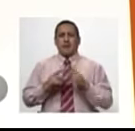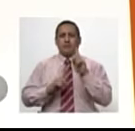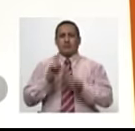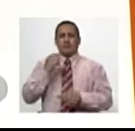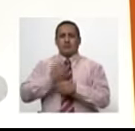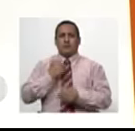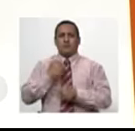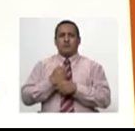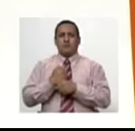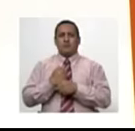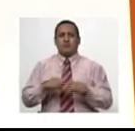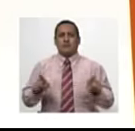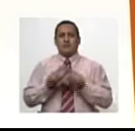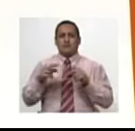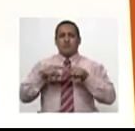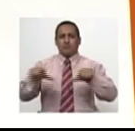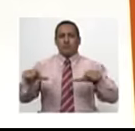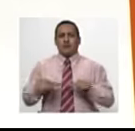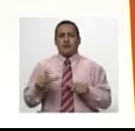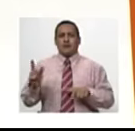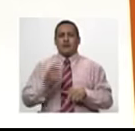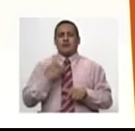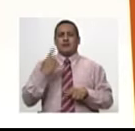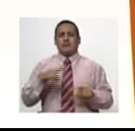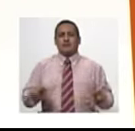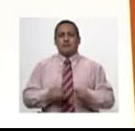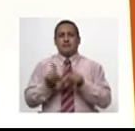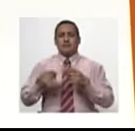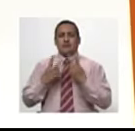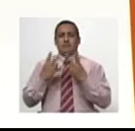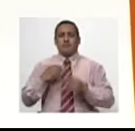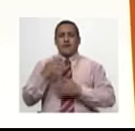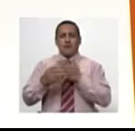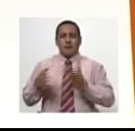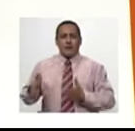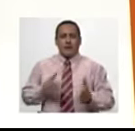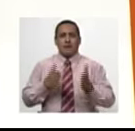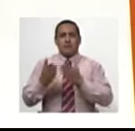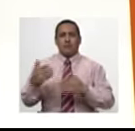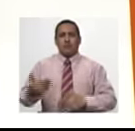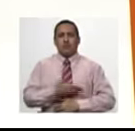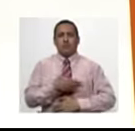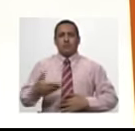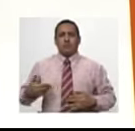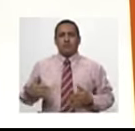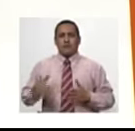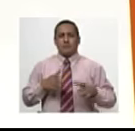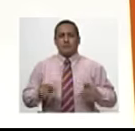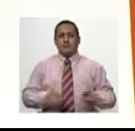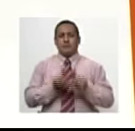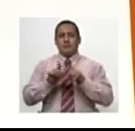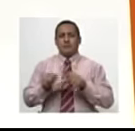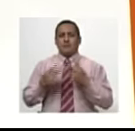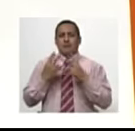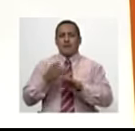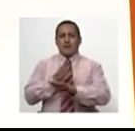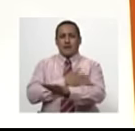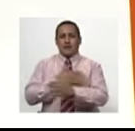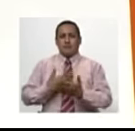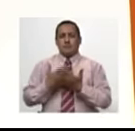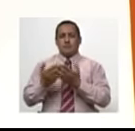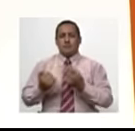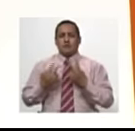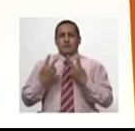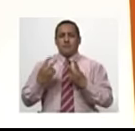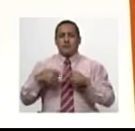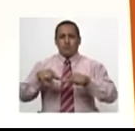¿no? Infraestructura, sobre todo, se ha trabajado mucho en caminos, sobre todo en los gobiernos locales, caminos rurales, pero es cierto pues que